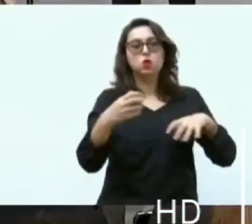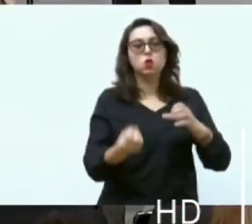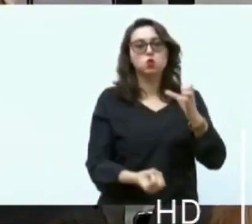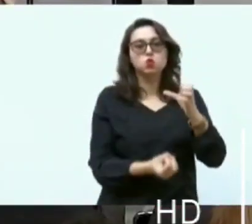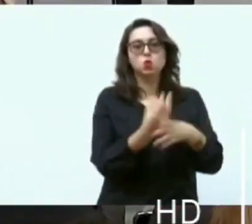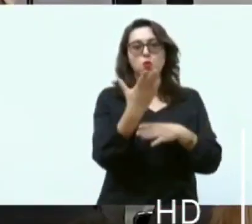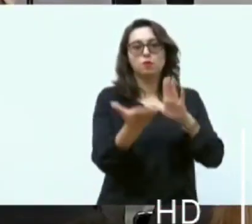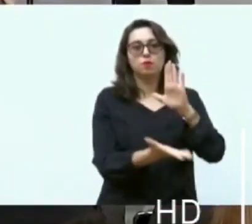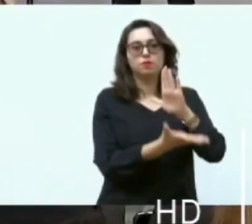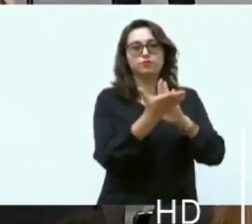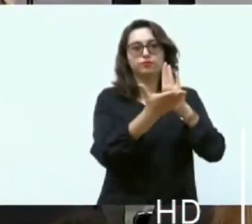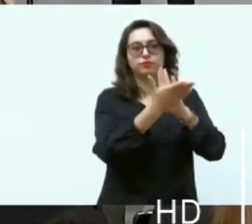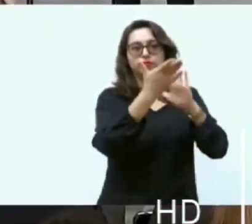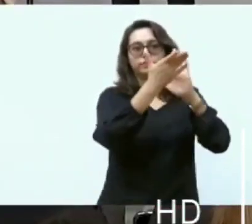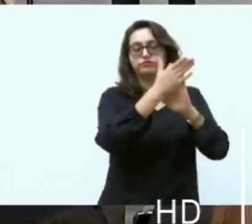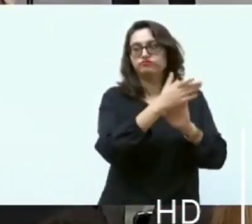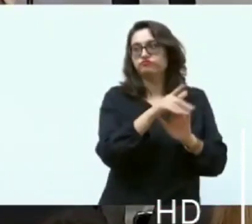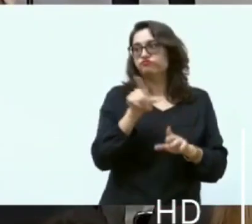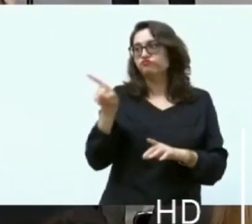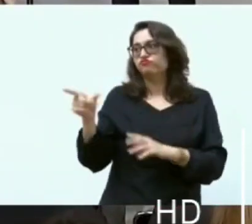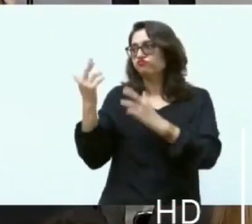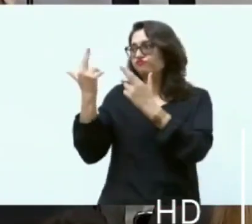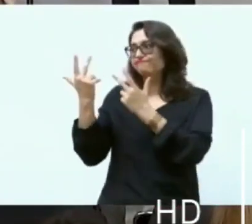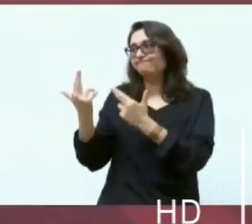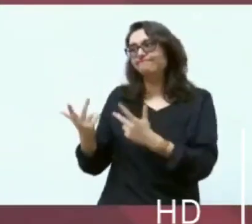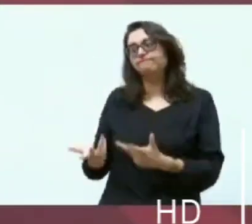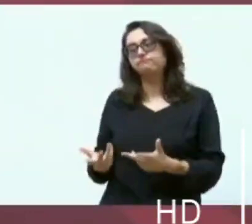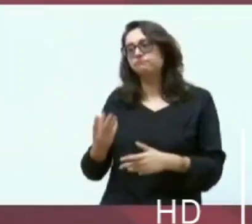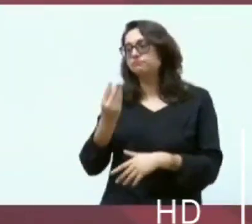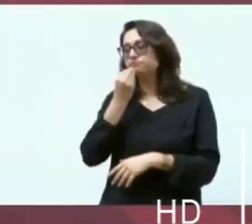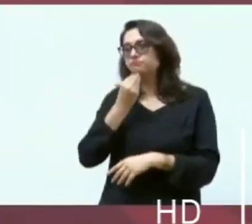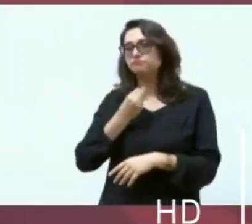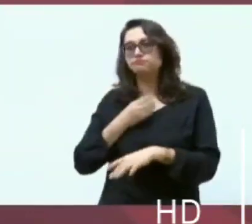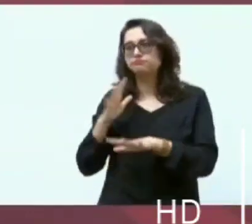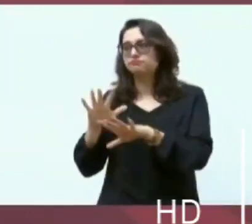obra está a cargo de